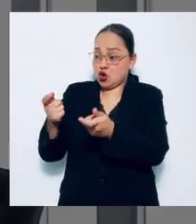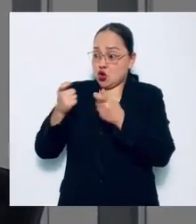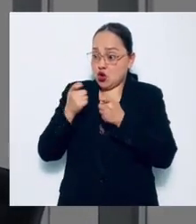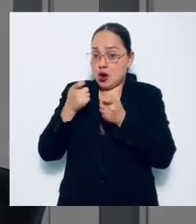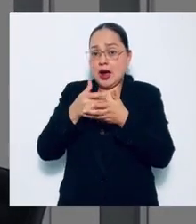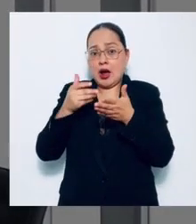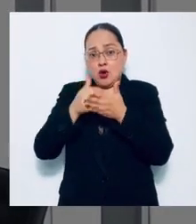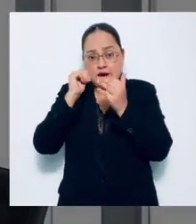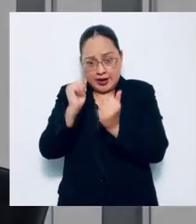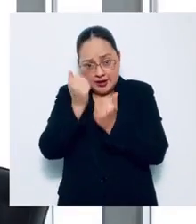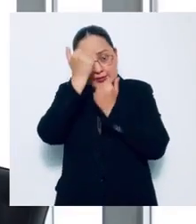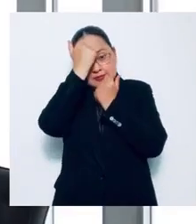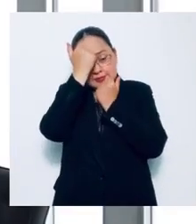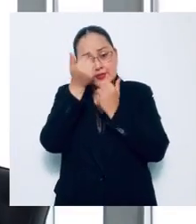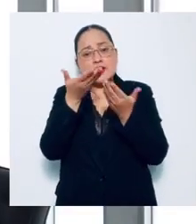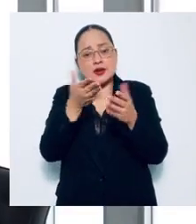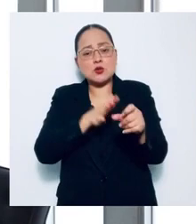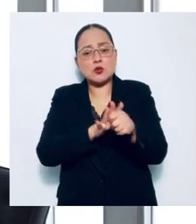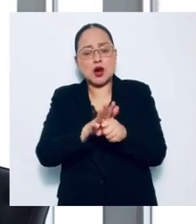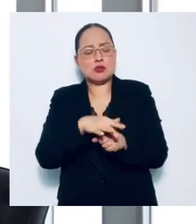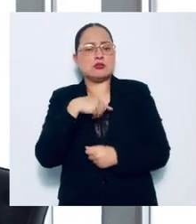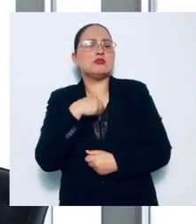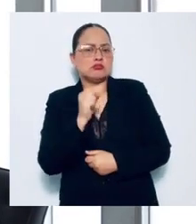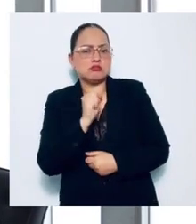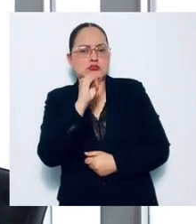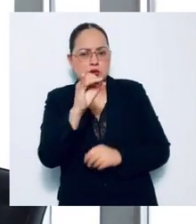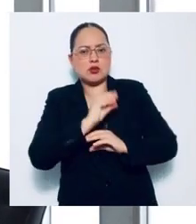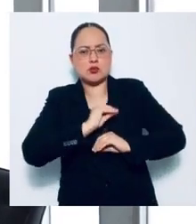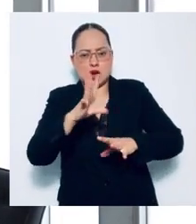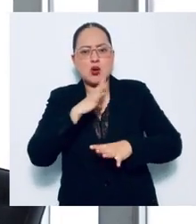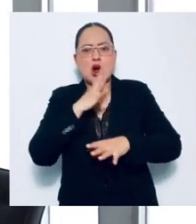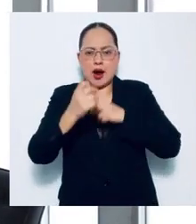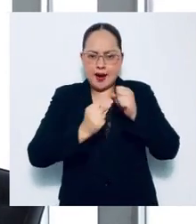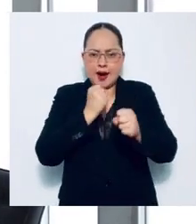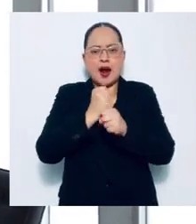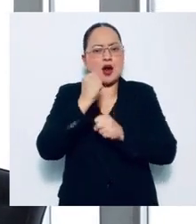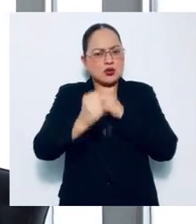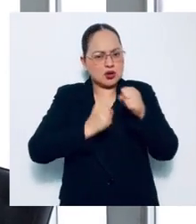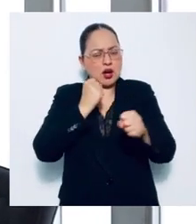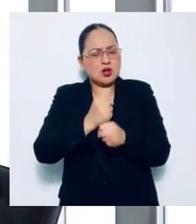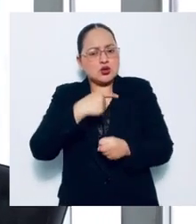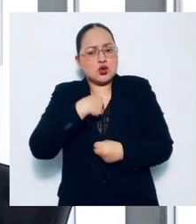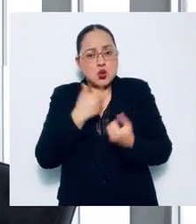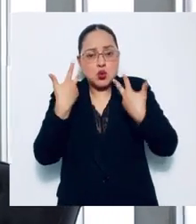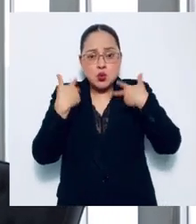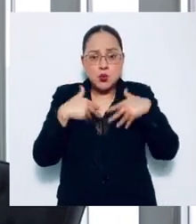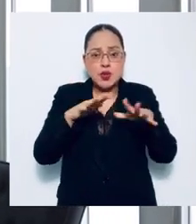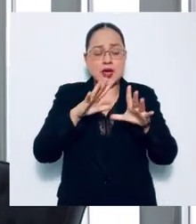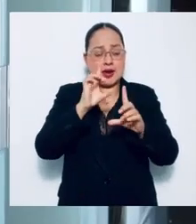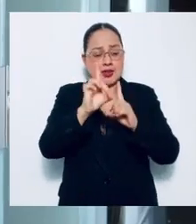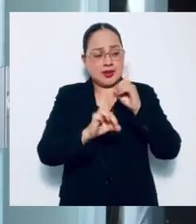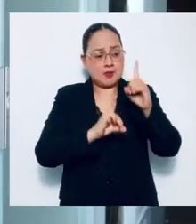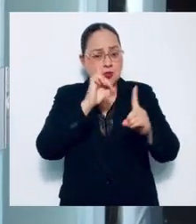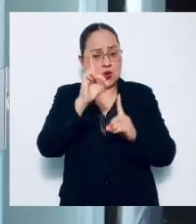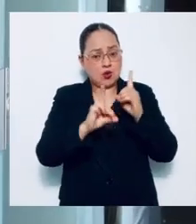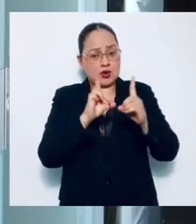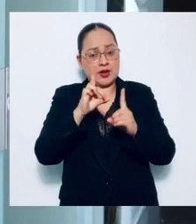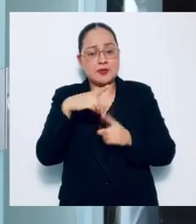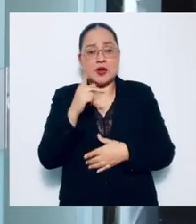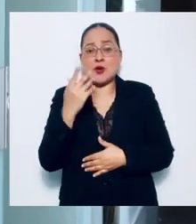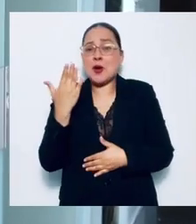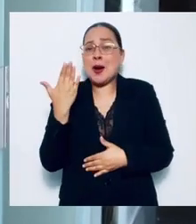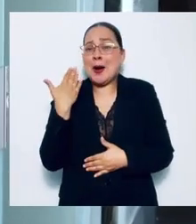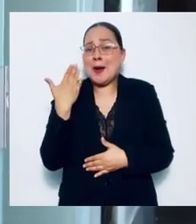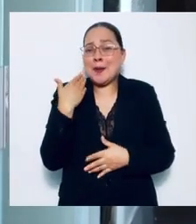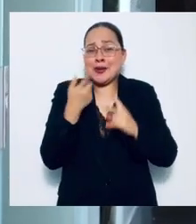te arrepientes? Sí, durante muchos años he tenido la oportunidad de hacer deporte.